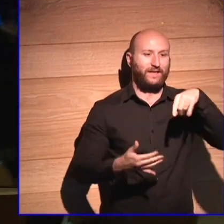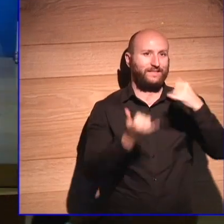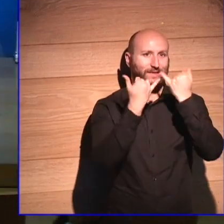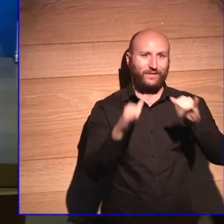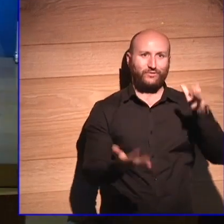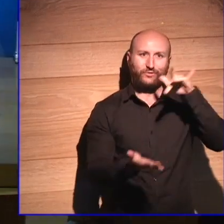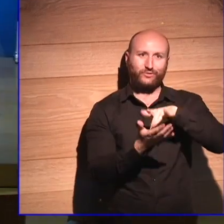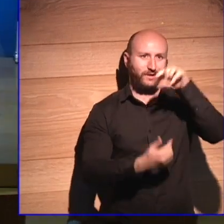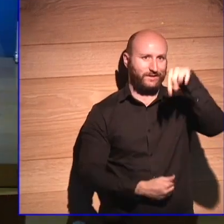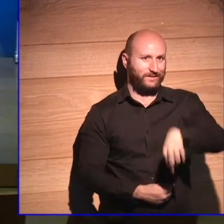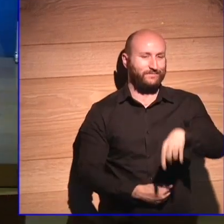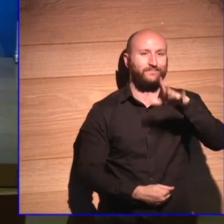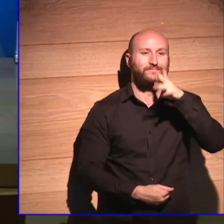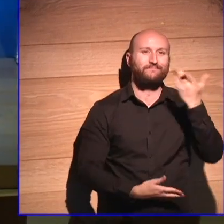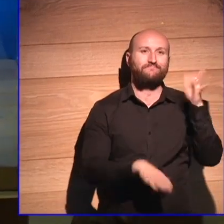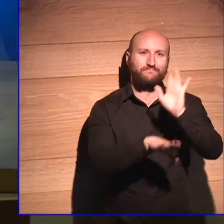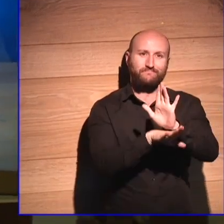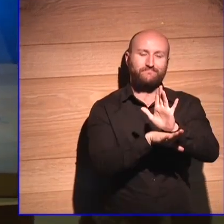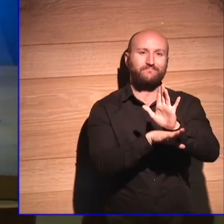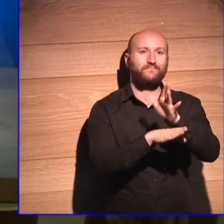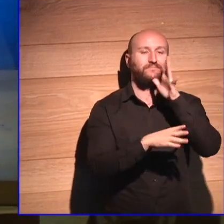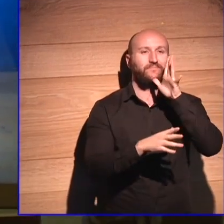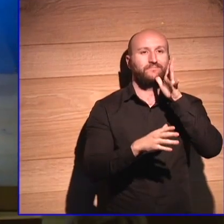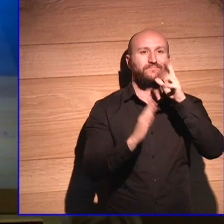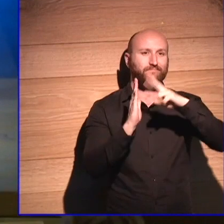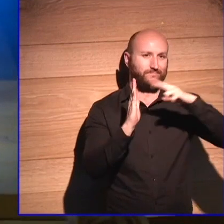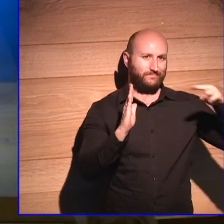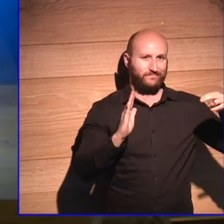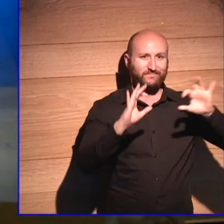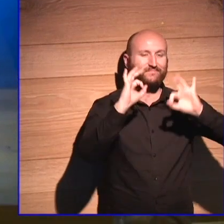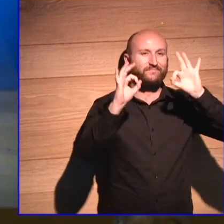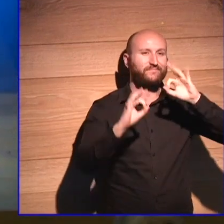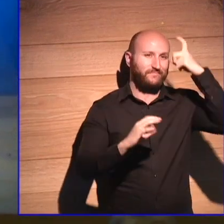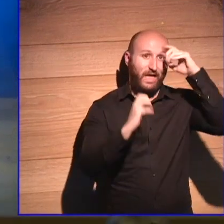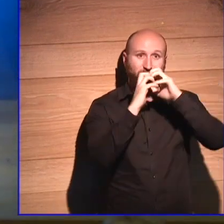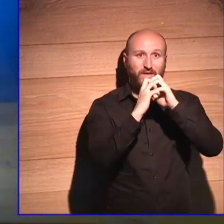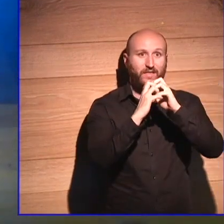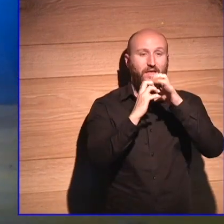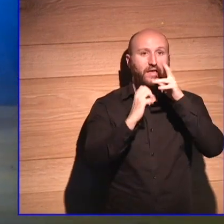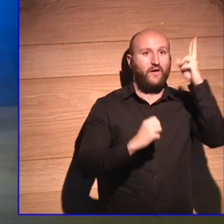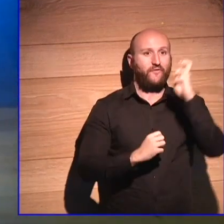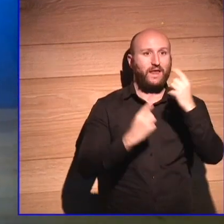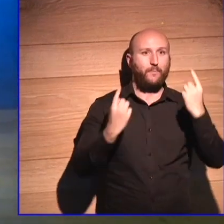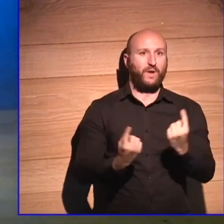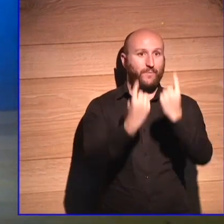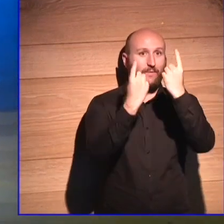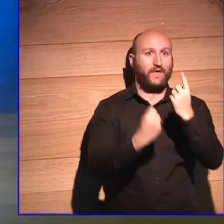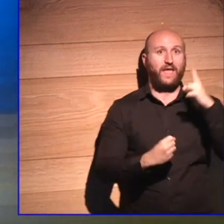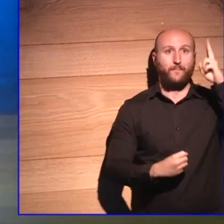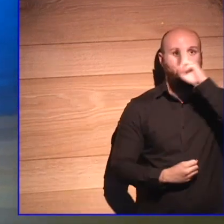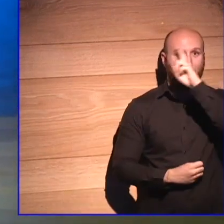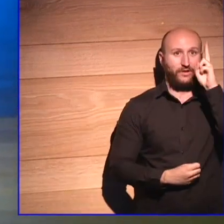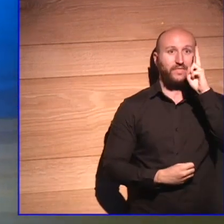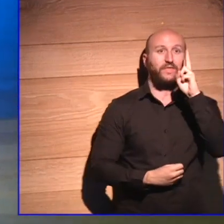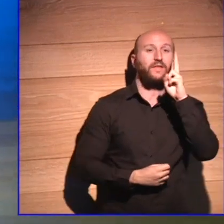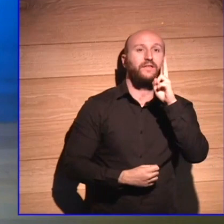tenemos hoy aquí, en el que presentamos Brain Film Festival, que viene por primera vez a Madrid y lo hace de la